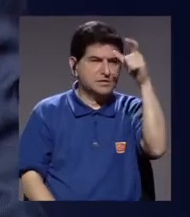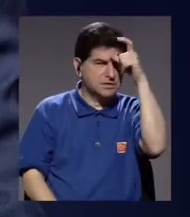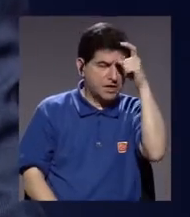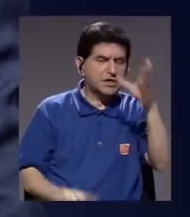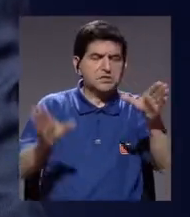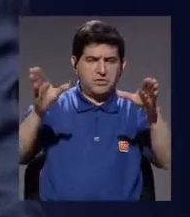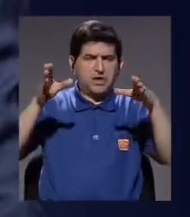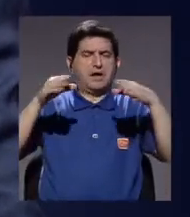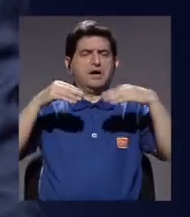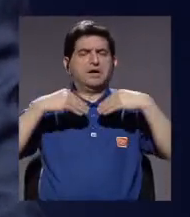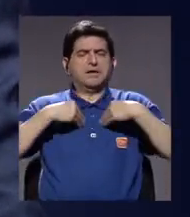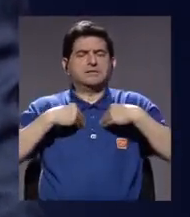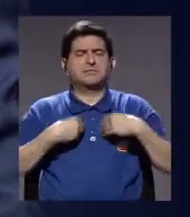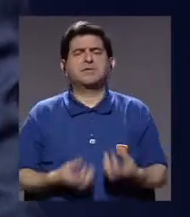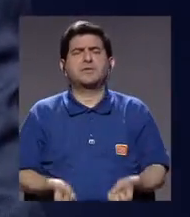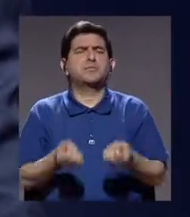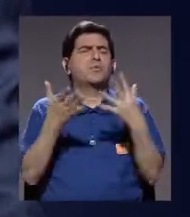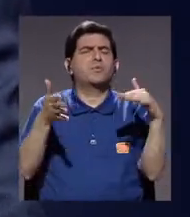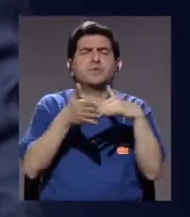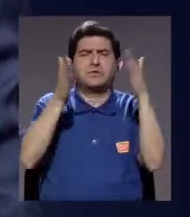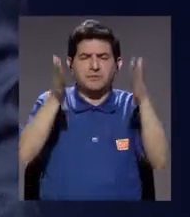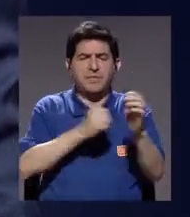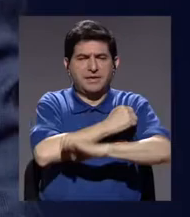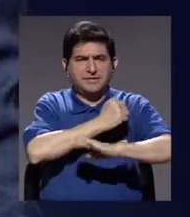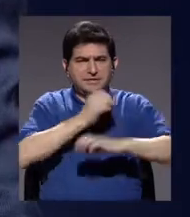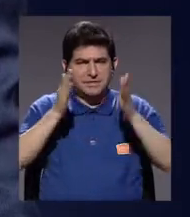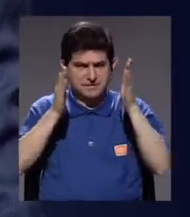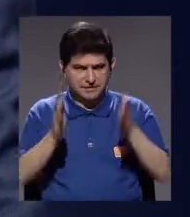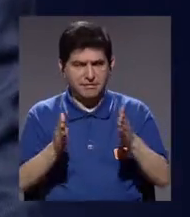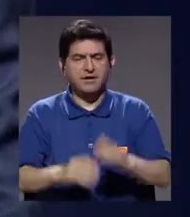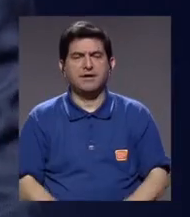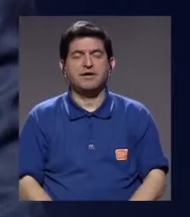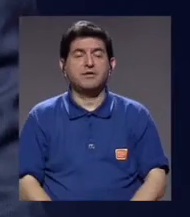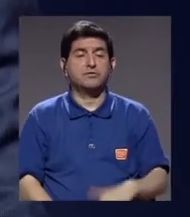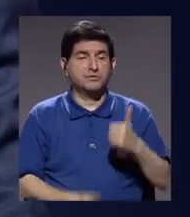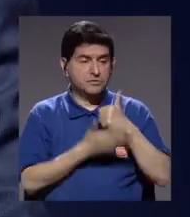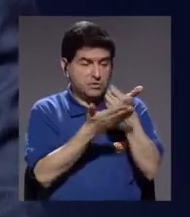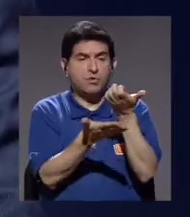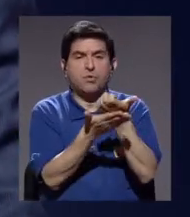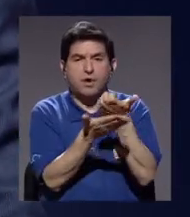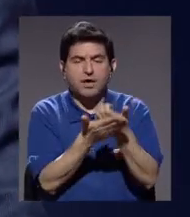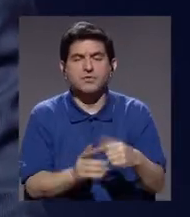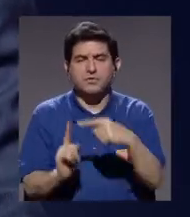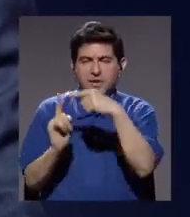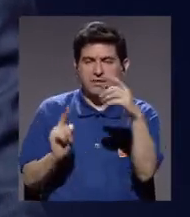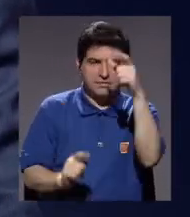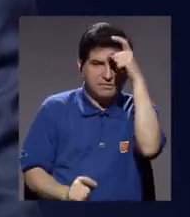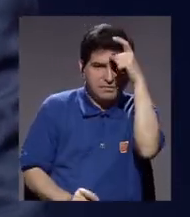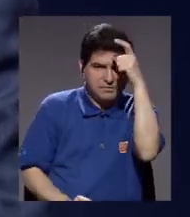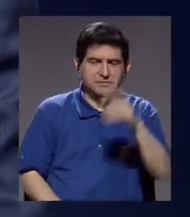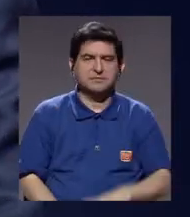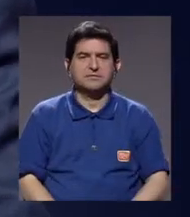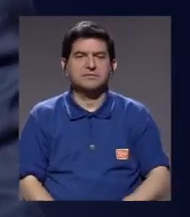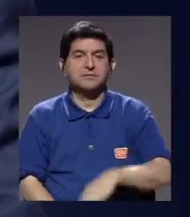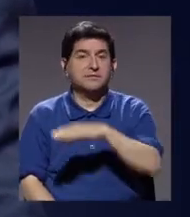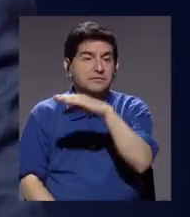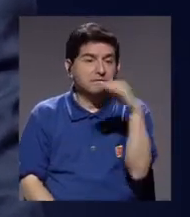está recibiendo bastante estudiantes del extranjero, justamente, sí, con becas de Turquía, y